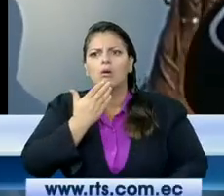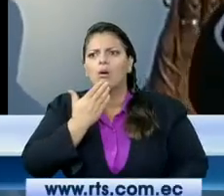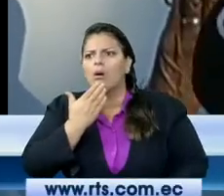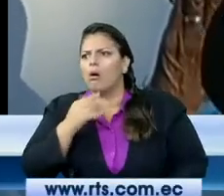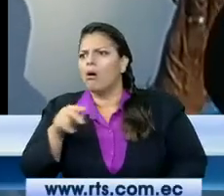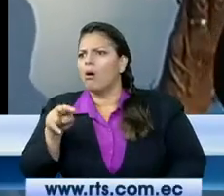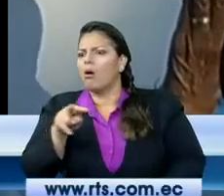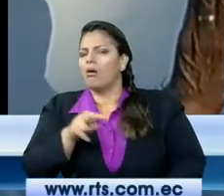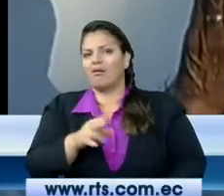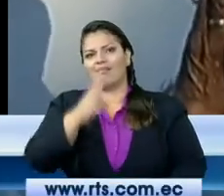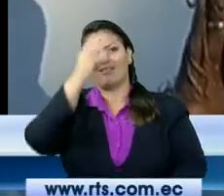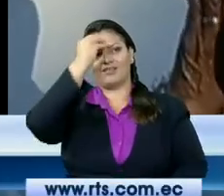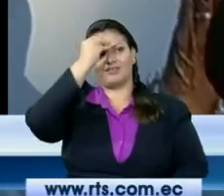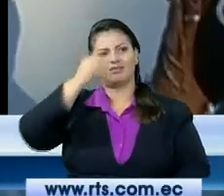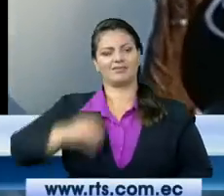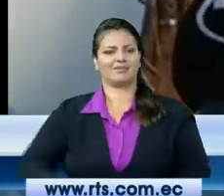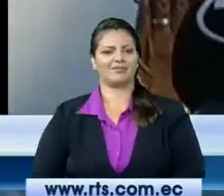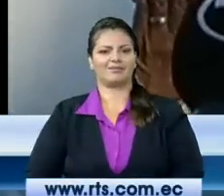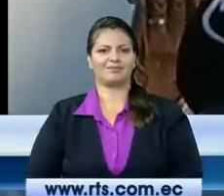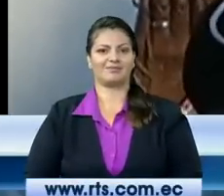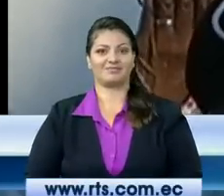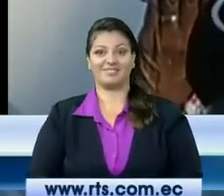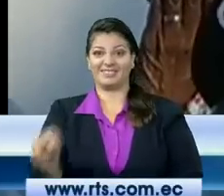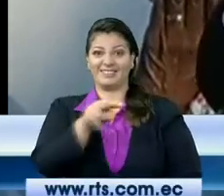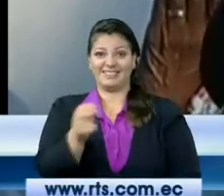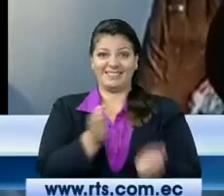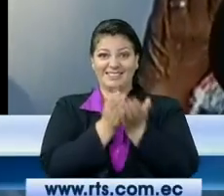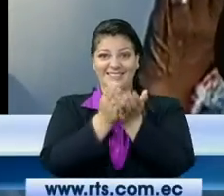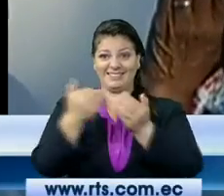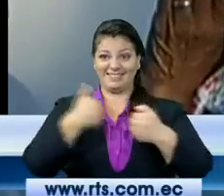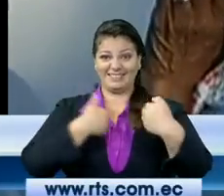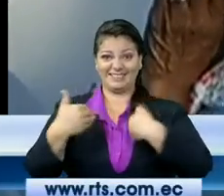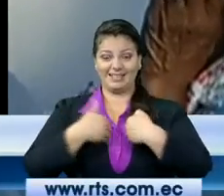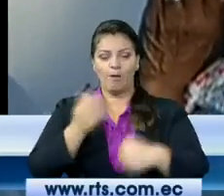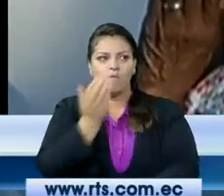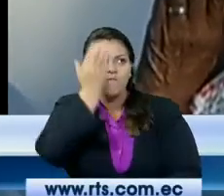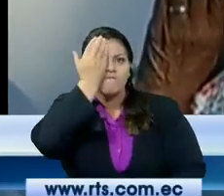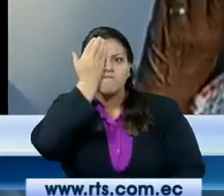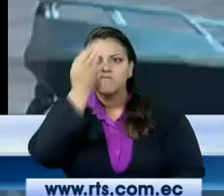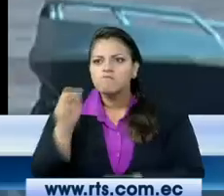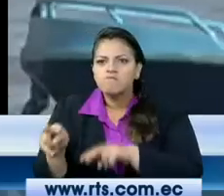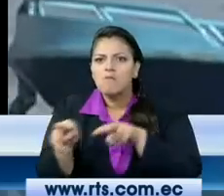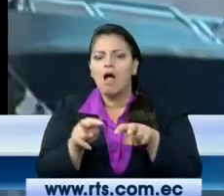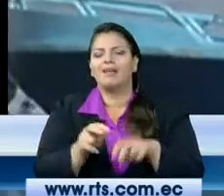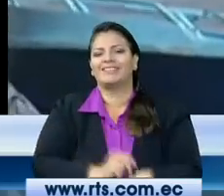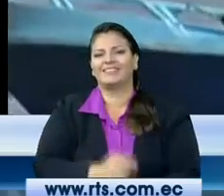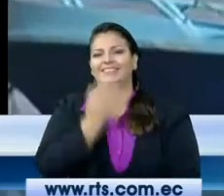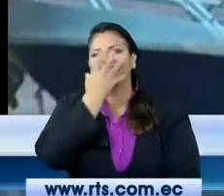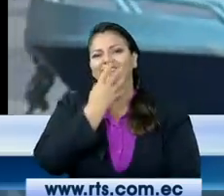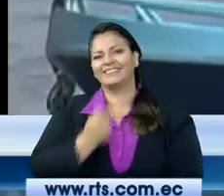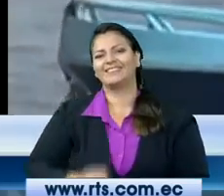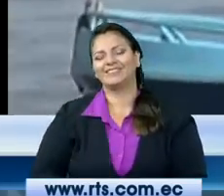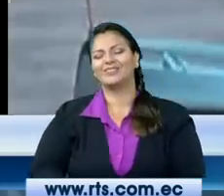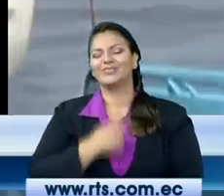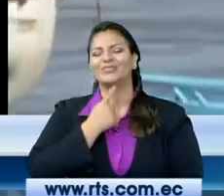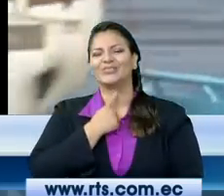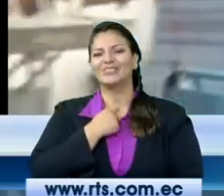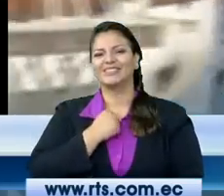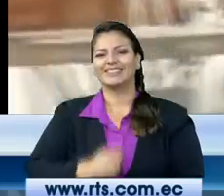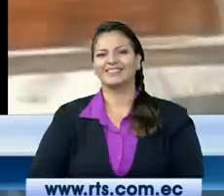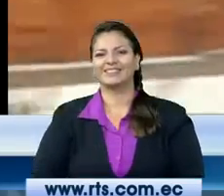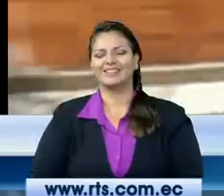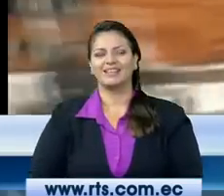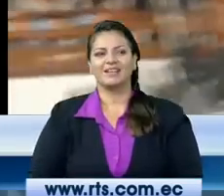de pronto? Del desfile de los piratas, estaba muy bonito. ¿Hubo una maniobra con helicópteros? Sí, también,